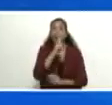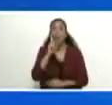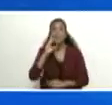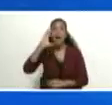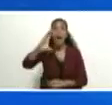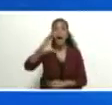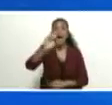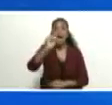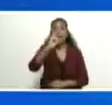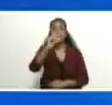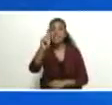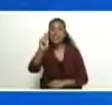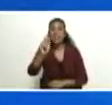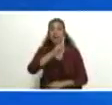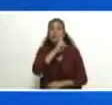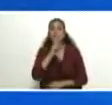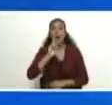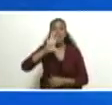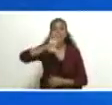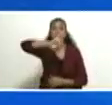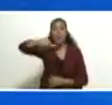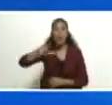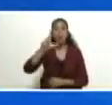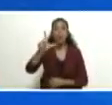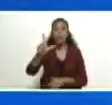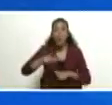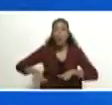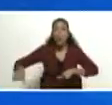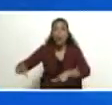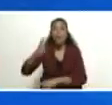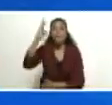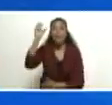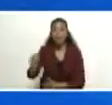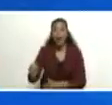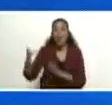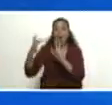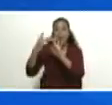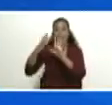5 de julio. ¡Hasta la victoria siempre, Petare!